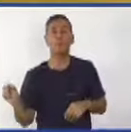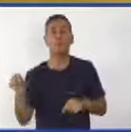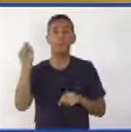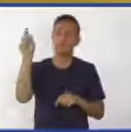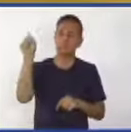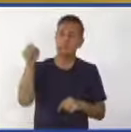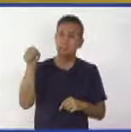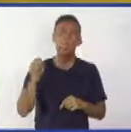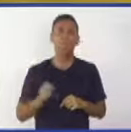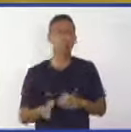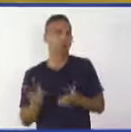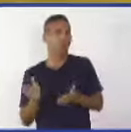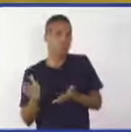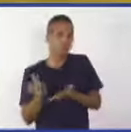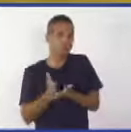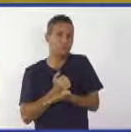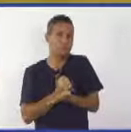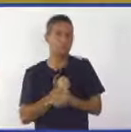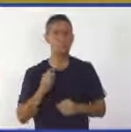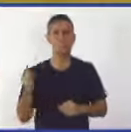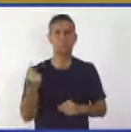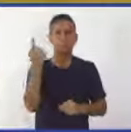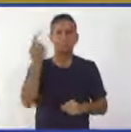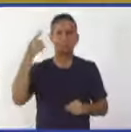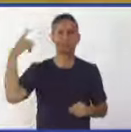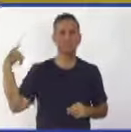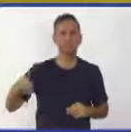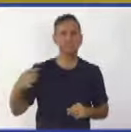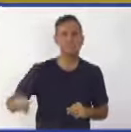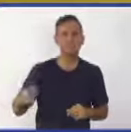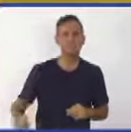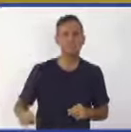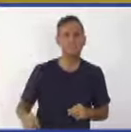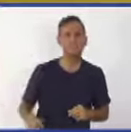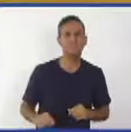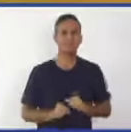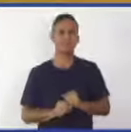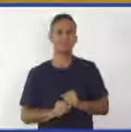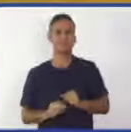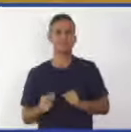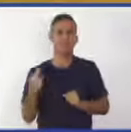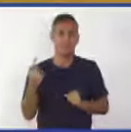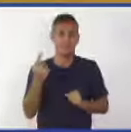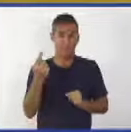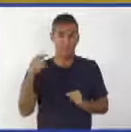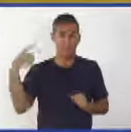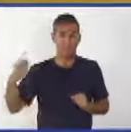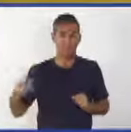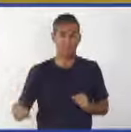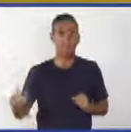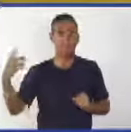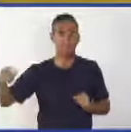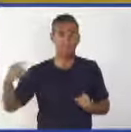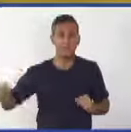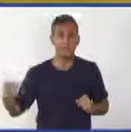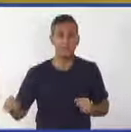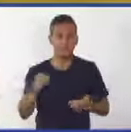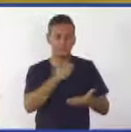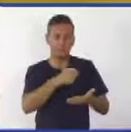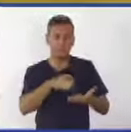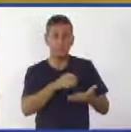primer ejercicio es de práctica ortográfica de acentuación y uso de